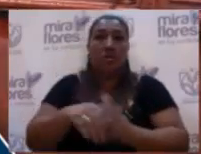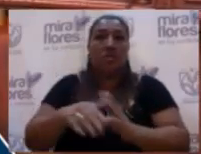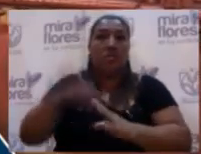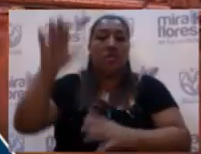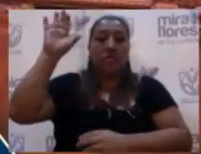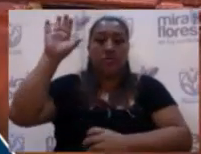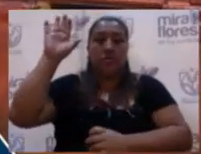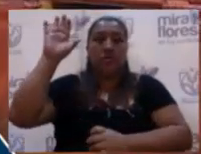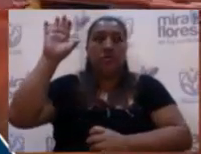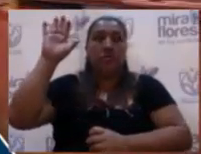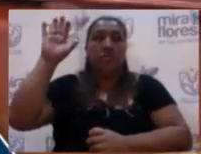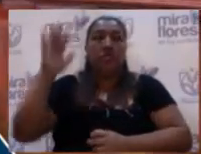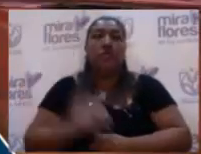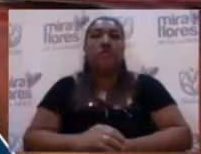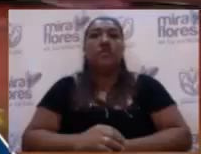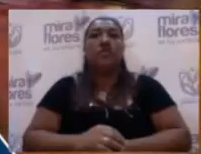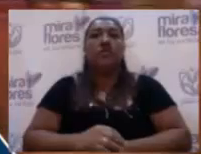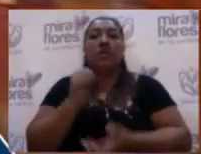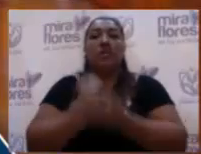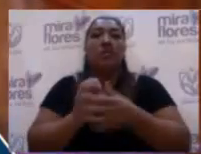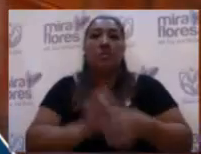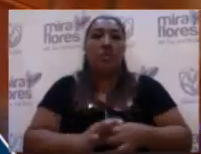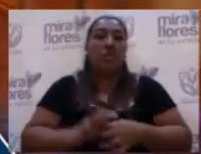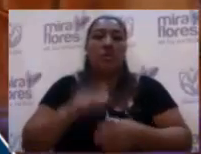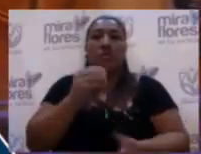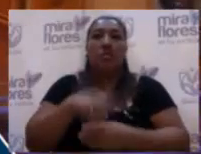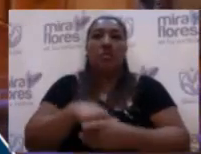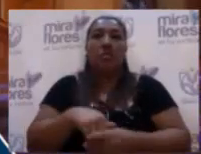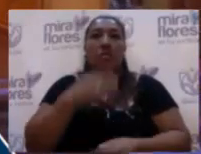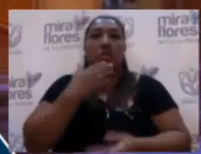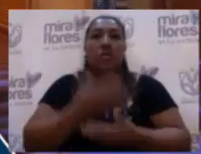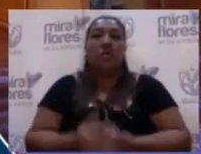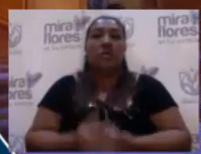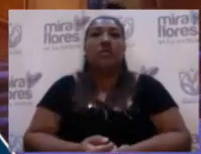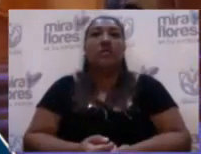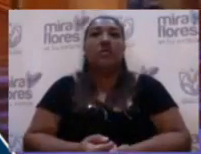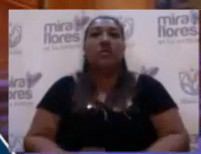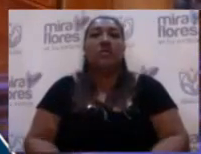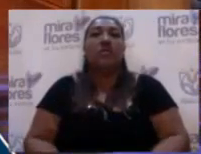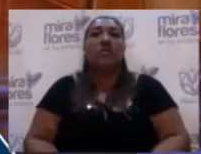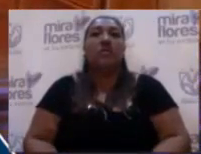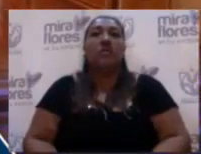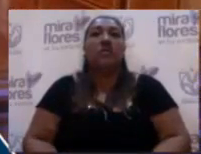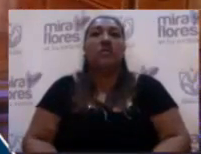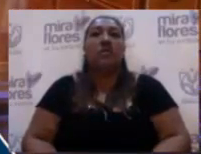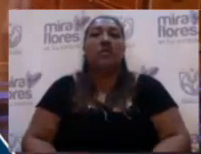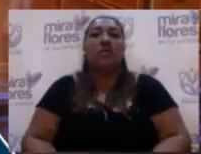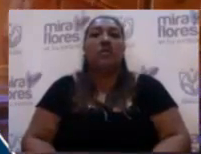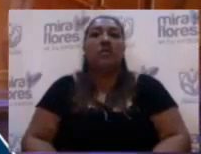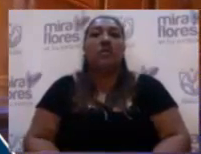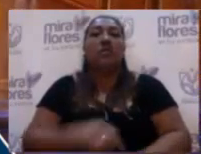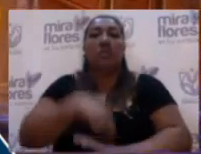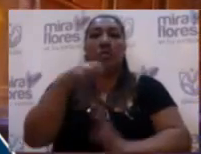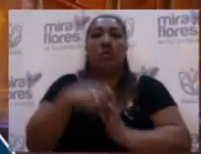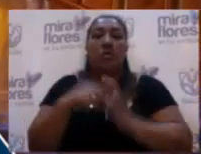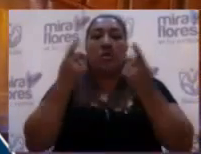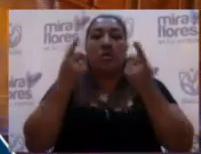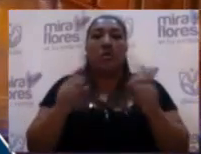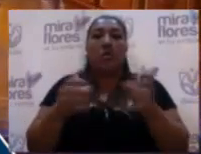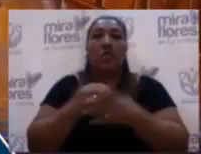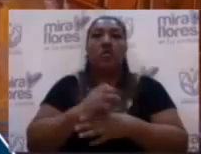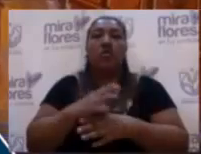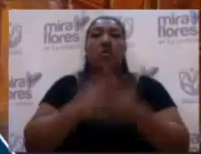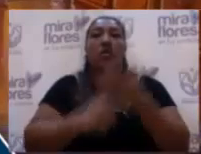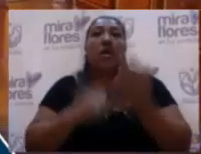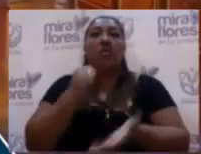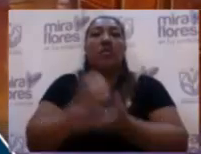conformidad. Se aprueba por unanimidad de votos. Muchas gracias. Vamos al siguiente punto. Proyecto de acuerdo de consejo que